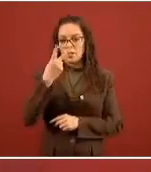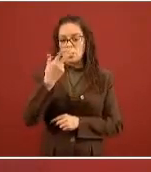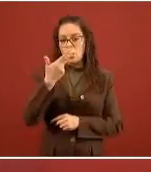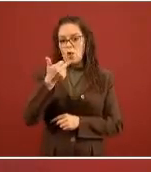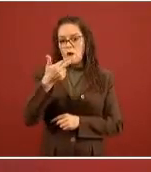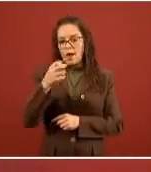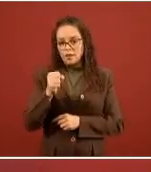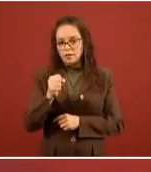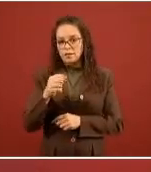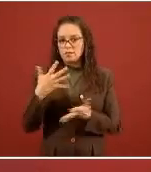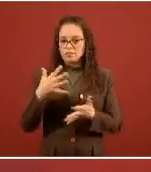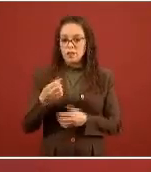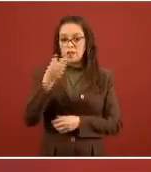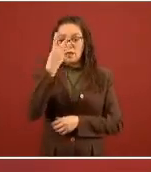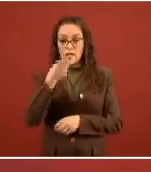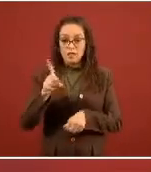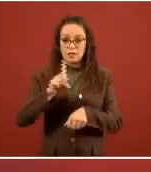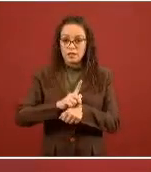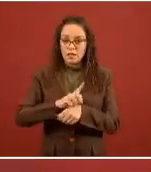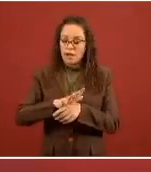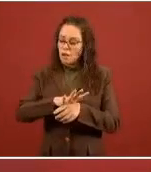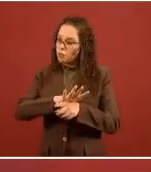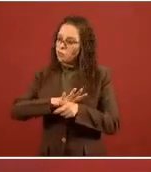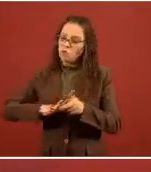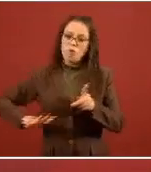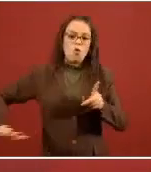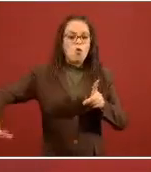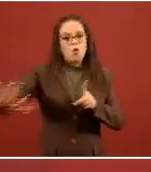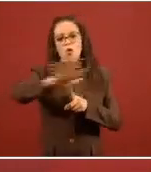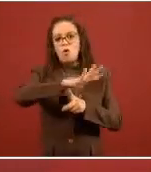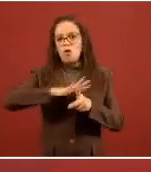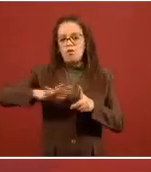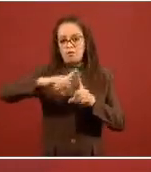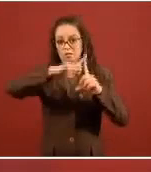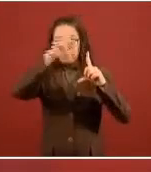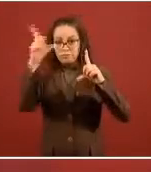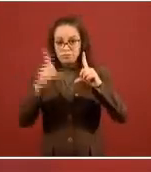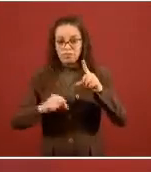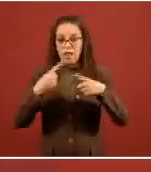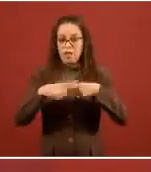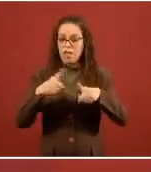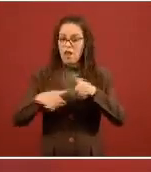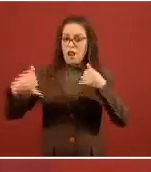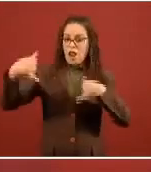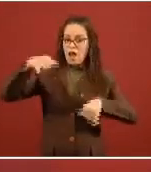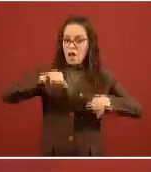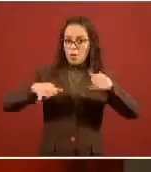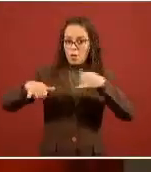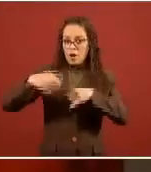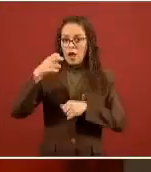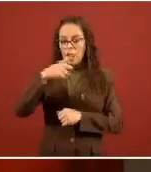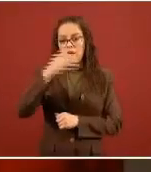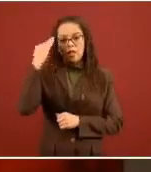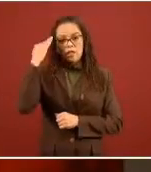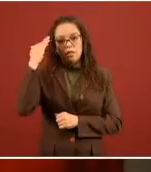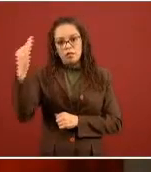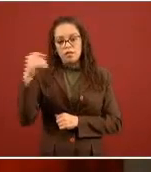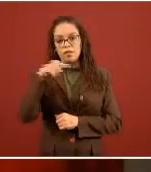promedio toda la red, porque eso es un promedio de toda la red nacional de laboratorios, están,